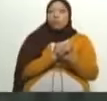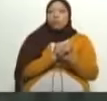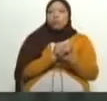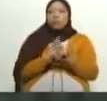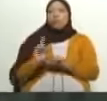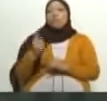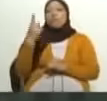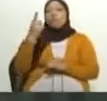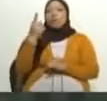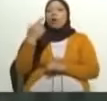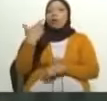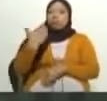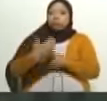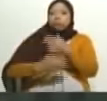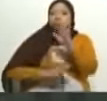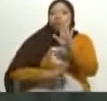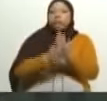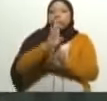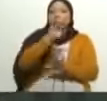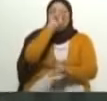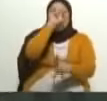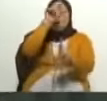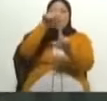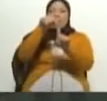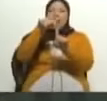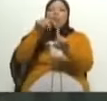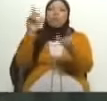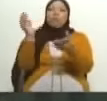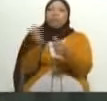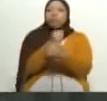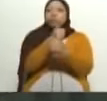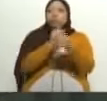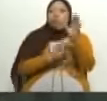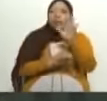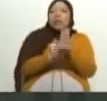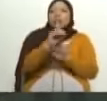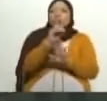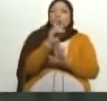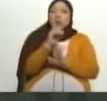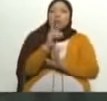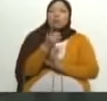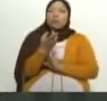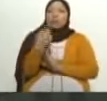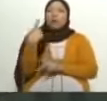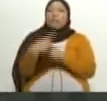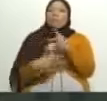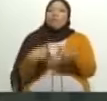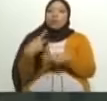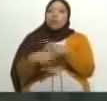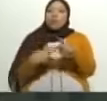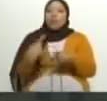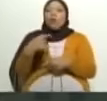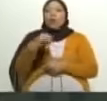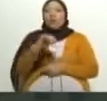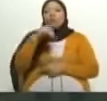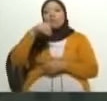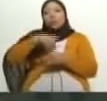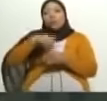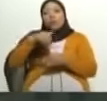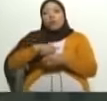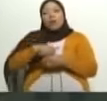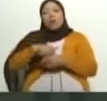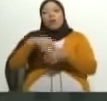primer paso que traza una ruta para desarrollar el proceso electoral con garantías